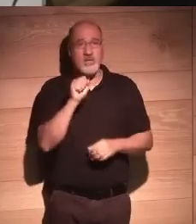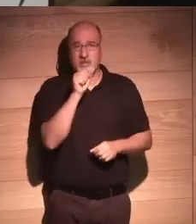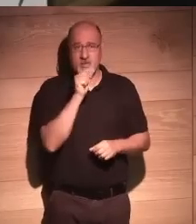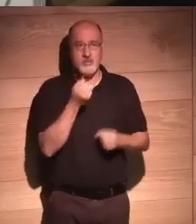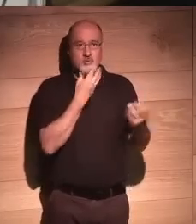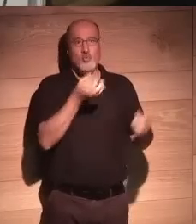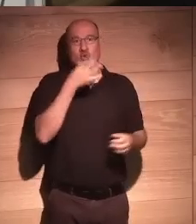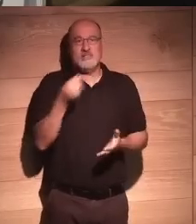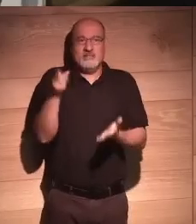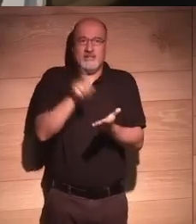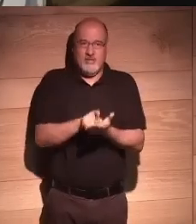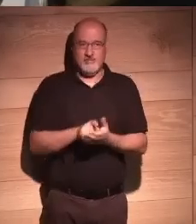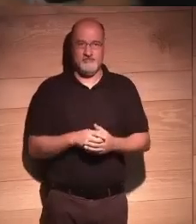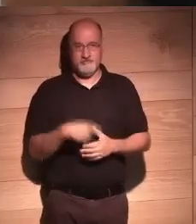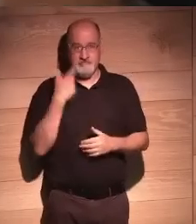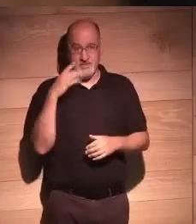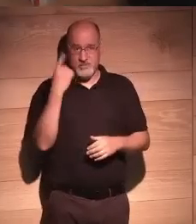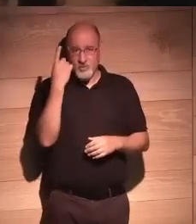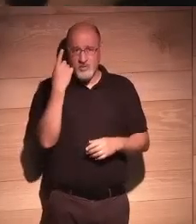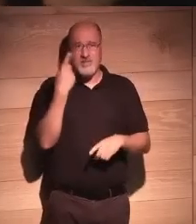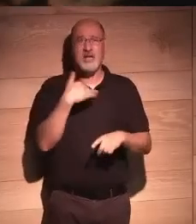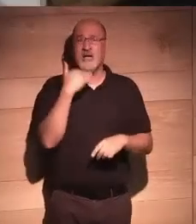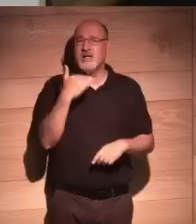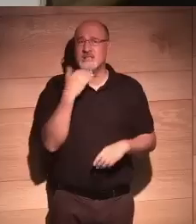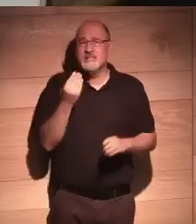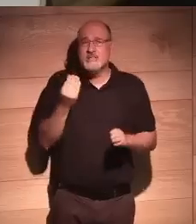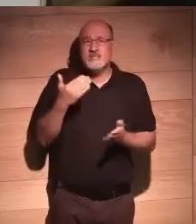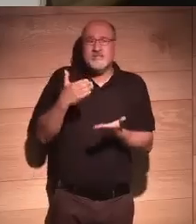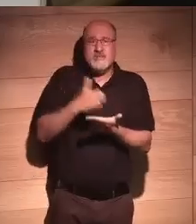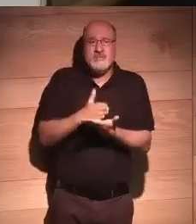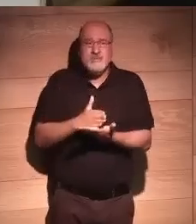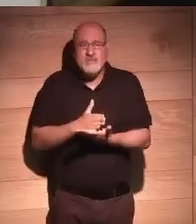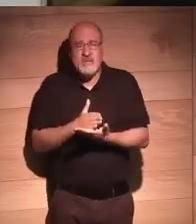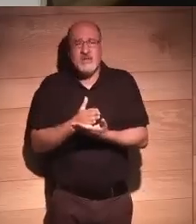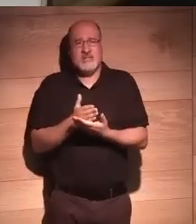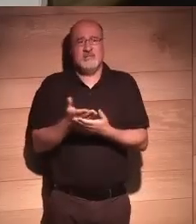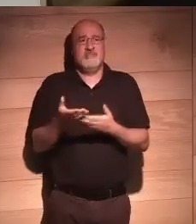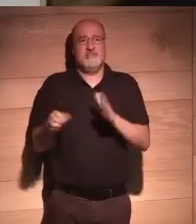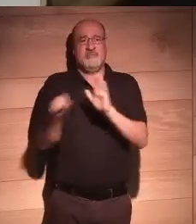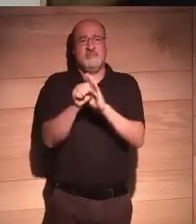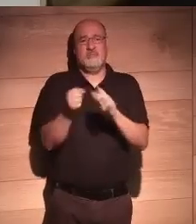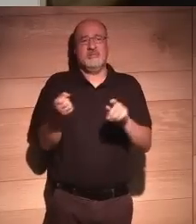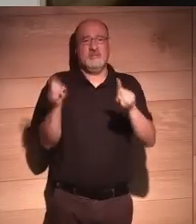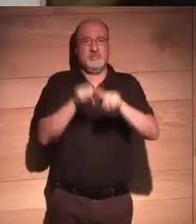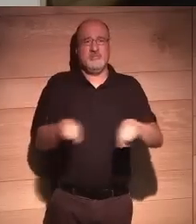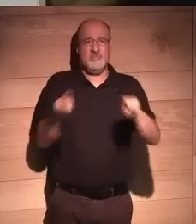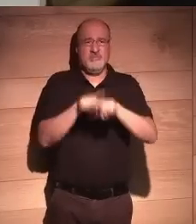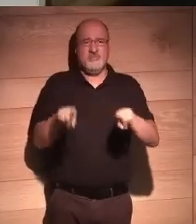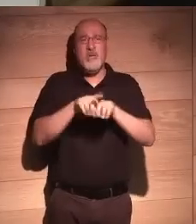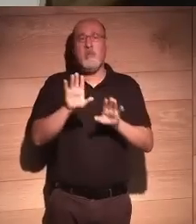Buenas tardes de nuevo. Miren, hay algo que quizás se ha rozado los tópicos, pero que a mí me